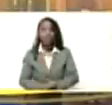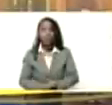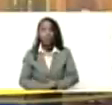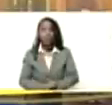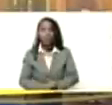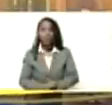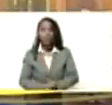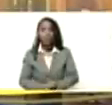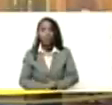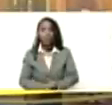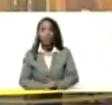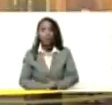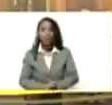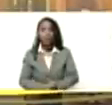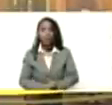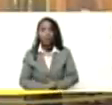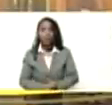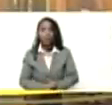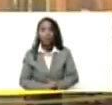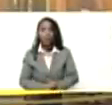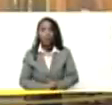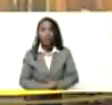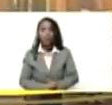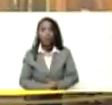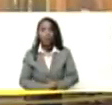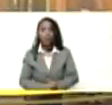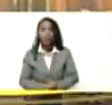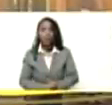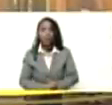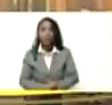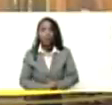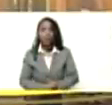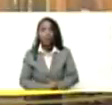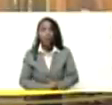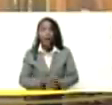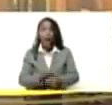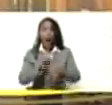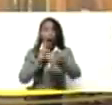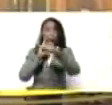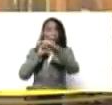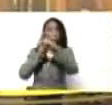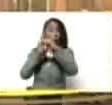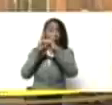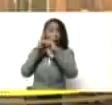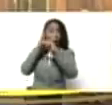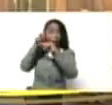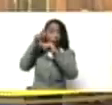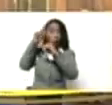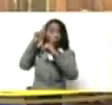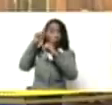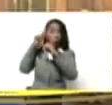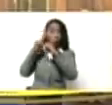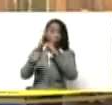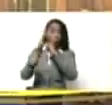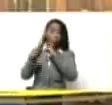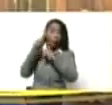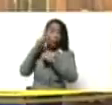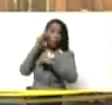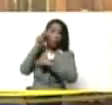la coexistencia de las monedas en este caso venezuela no ha renunciado ni